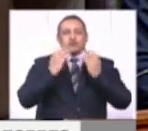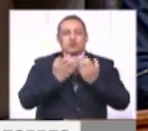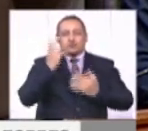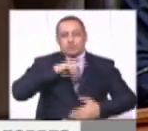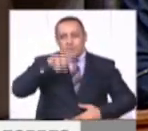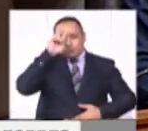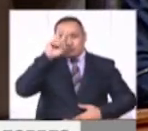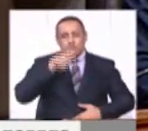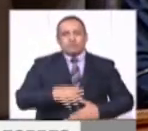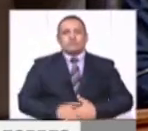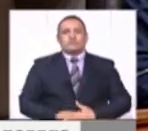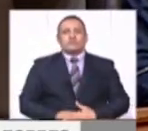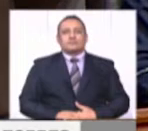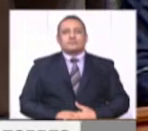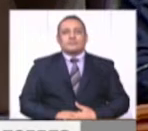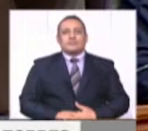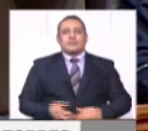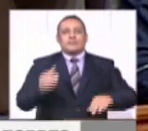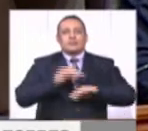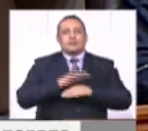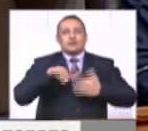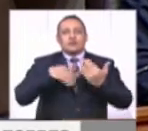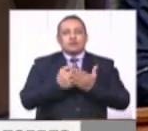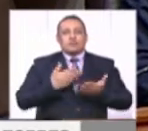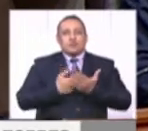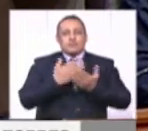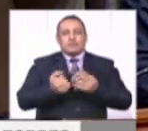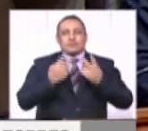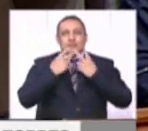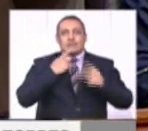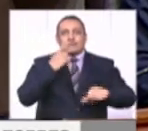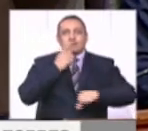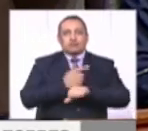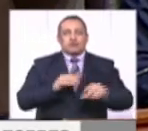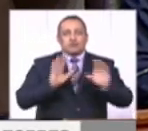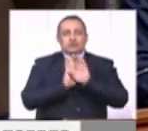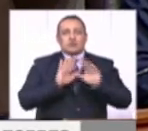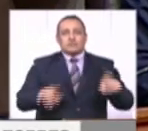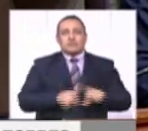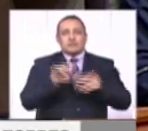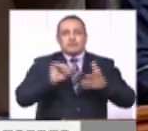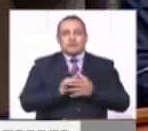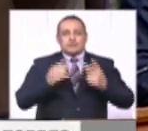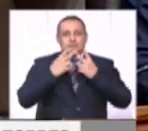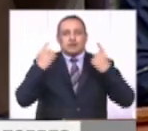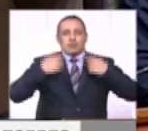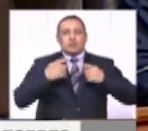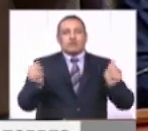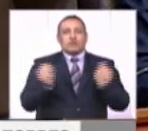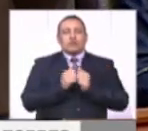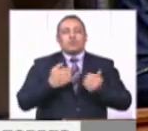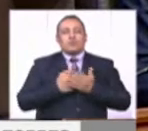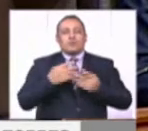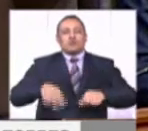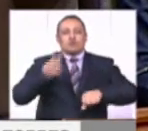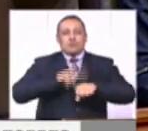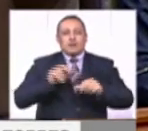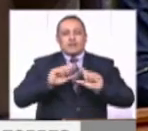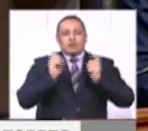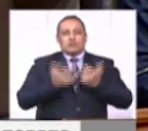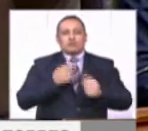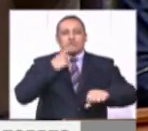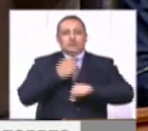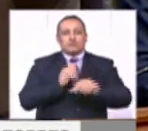la República sobre la delegación de la denuncia constitucional en la tercera sesión ordinaria de la subcomisión de